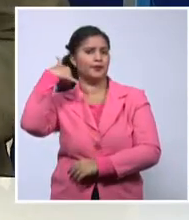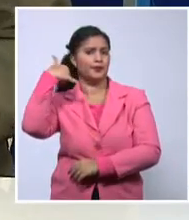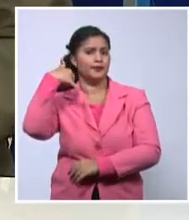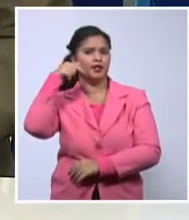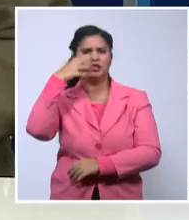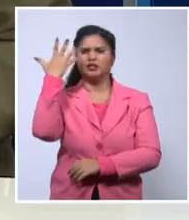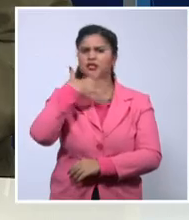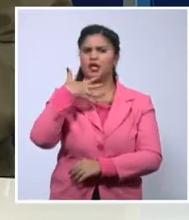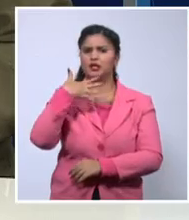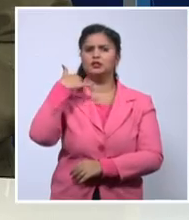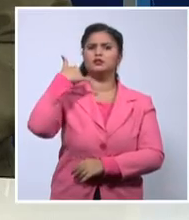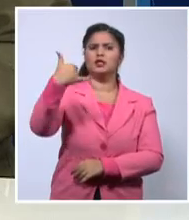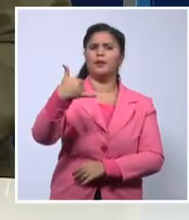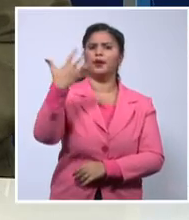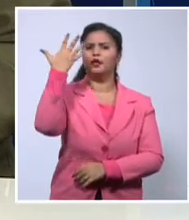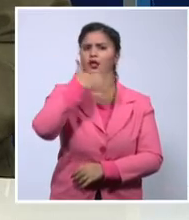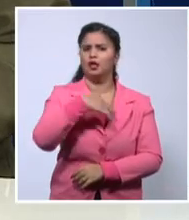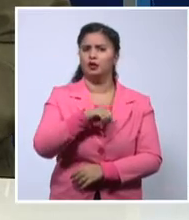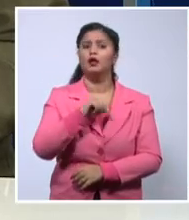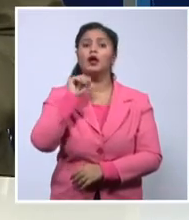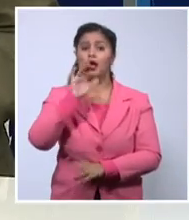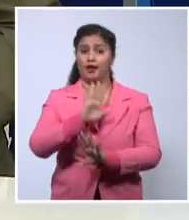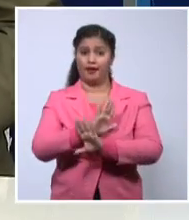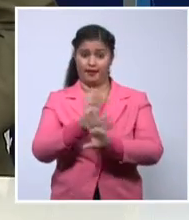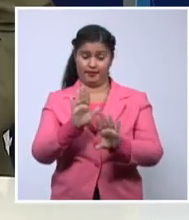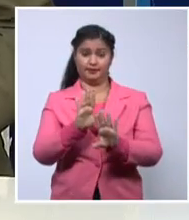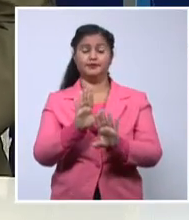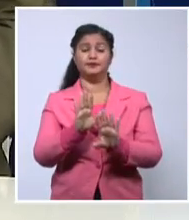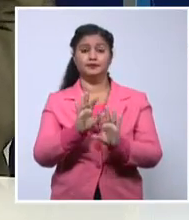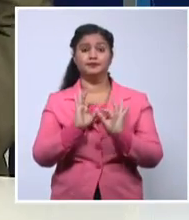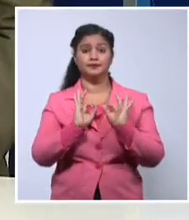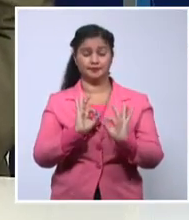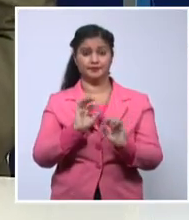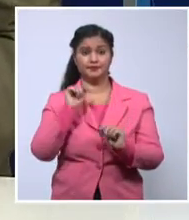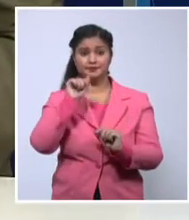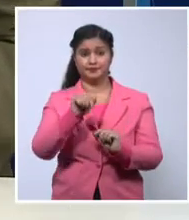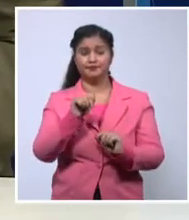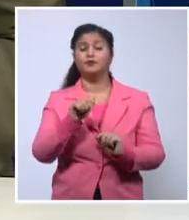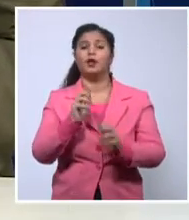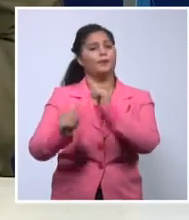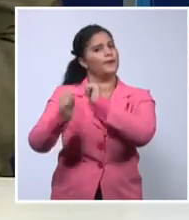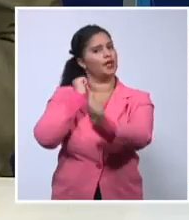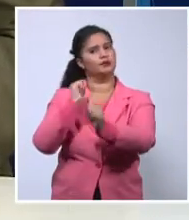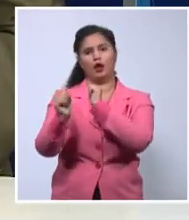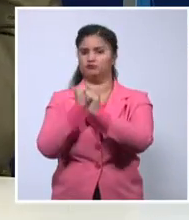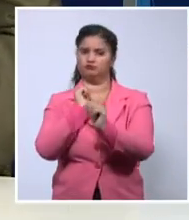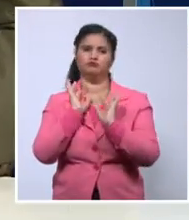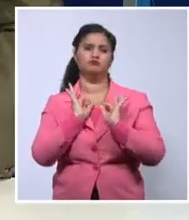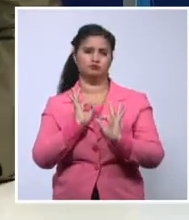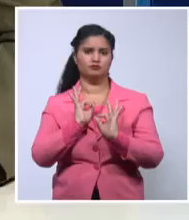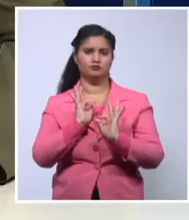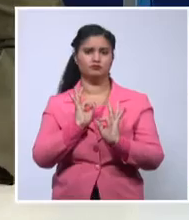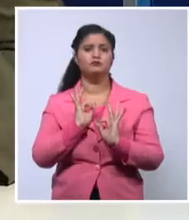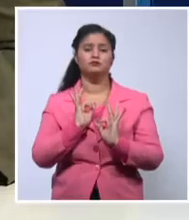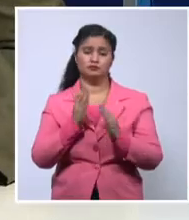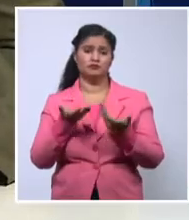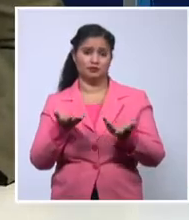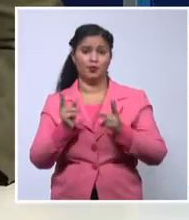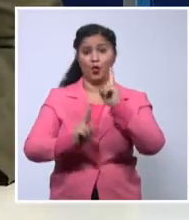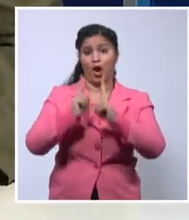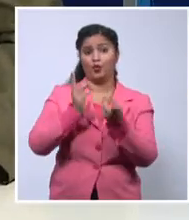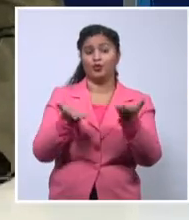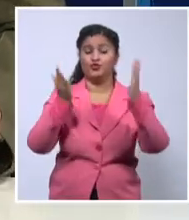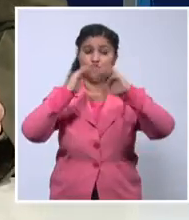la llamada, con la orden de dar un paso atrás. Esa oposición, dependiente no de su voluntad, ahora quedará marginada,